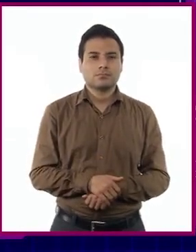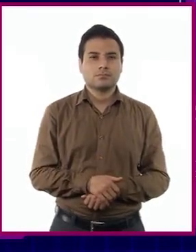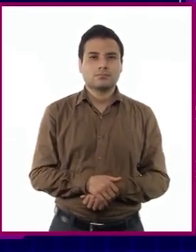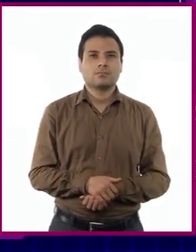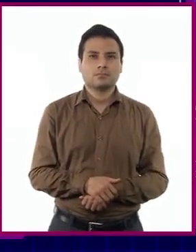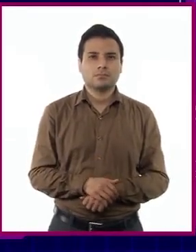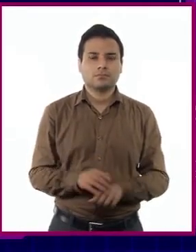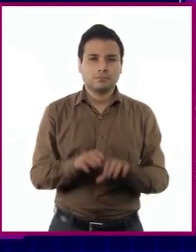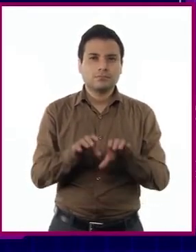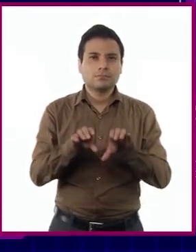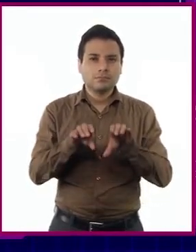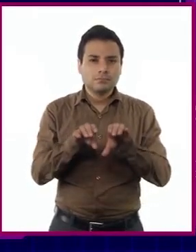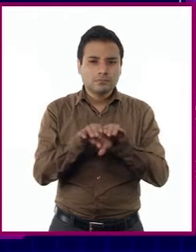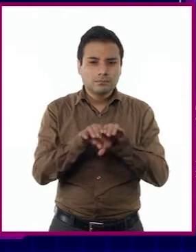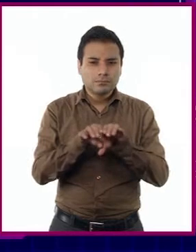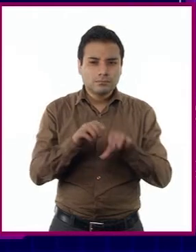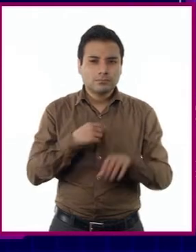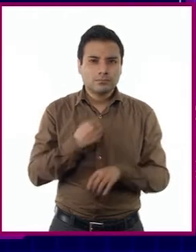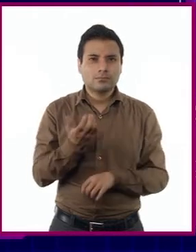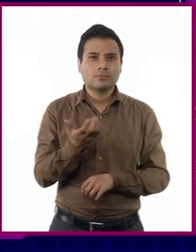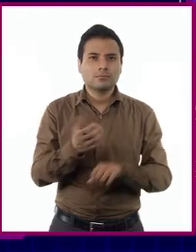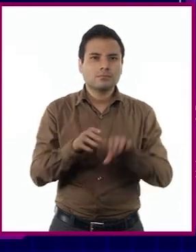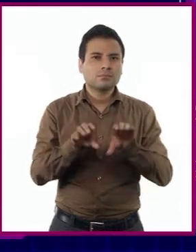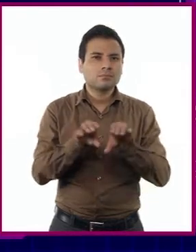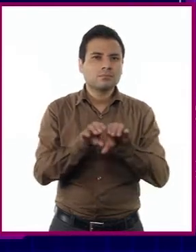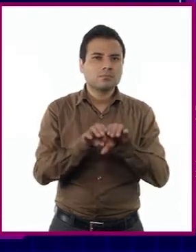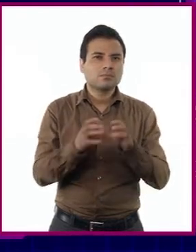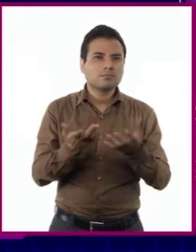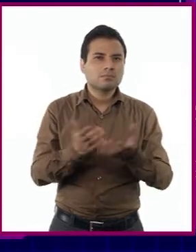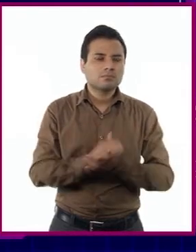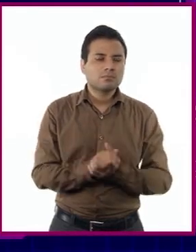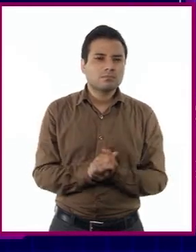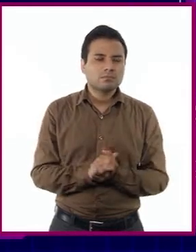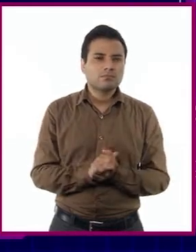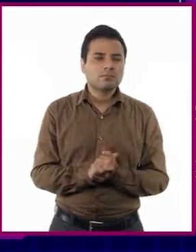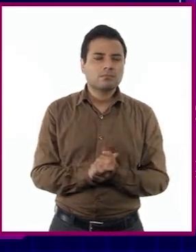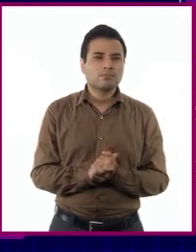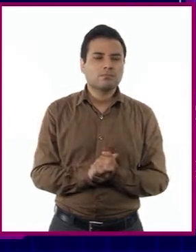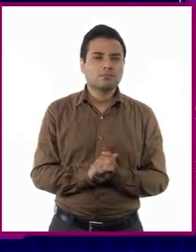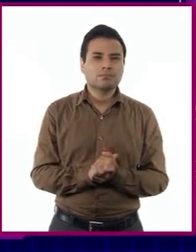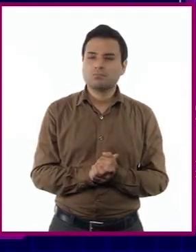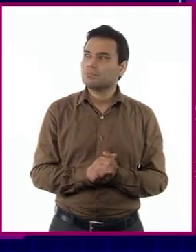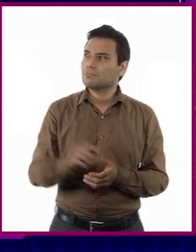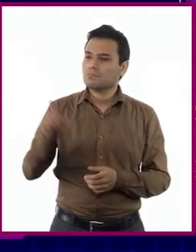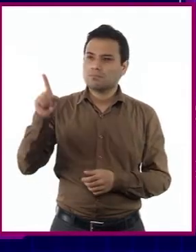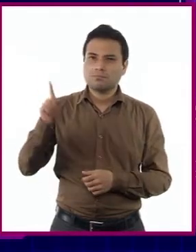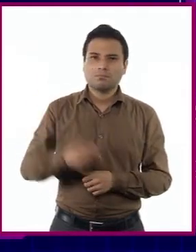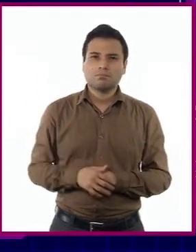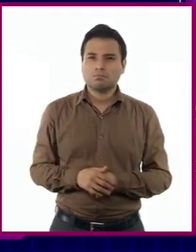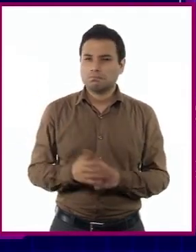diferencia entre el área de la base del prisma recto y el área de la base del cilindro